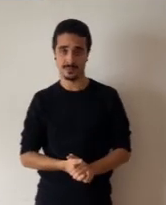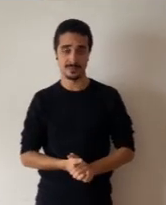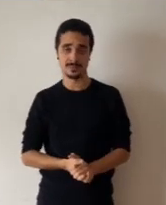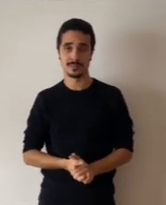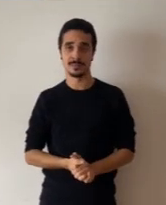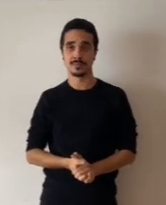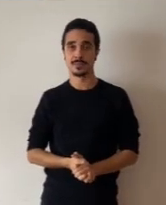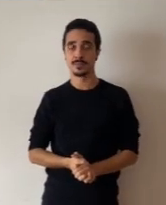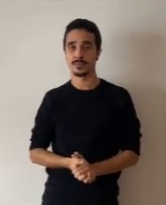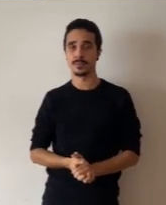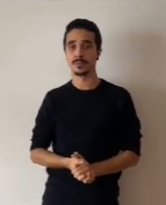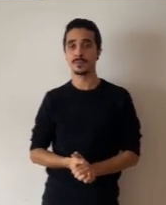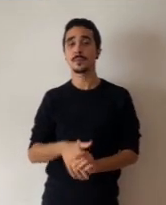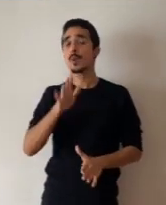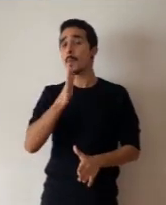duro, porque